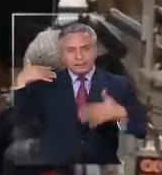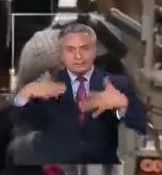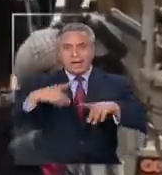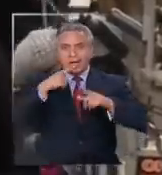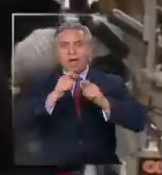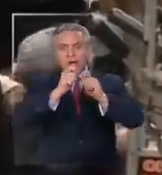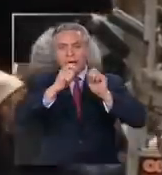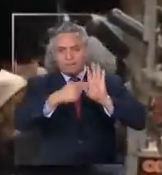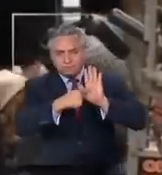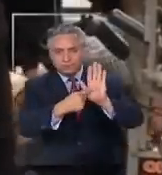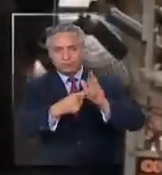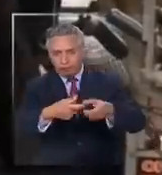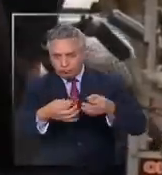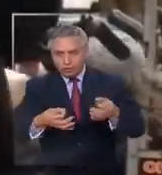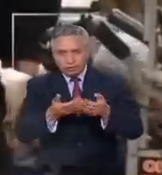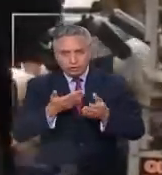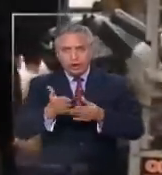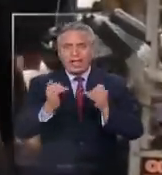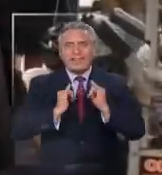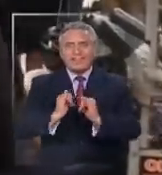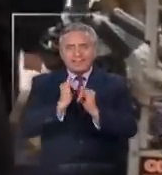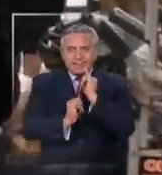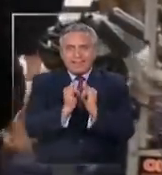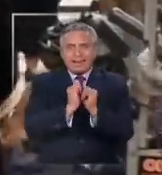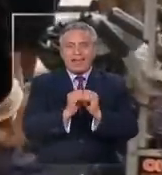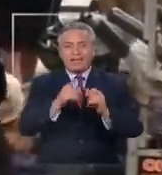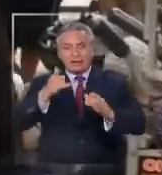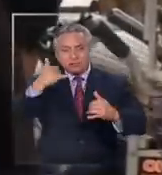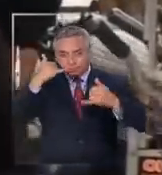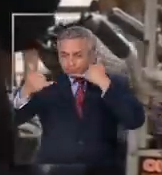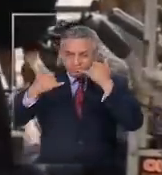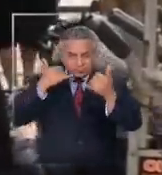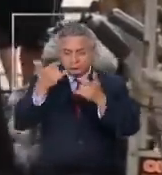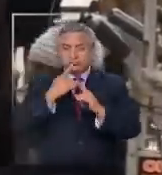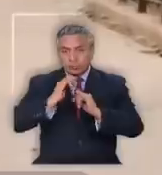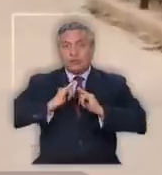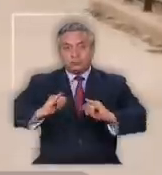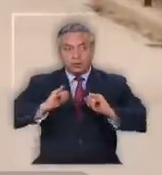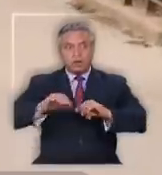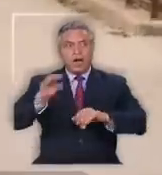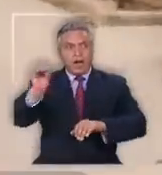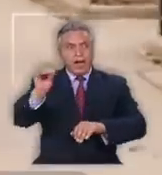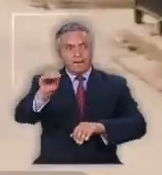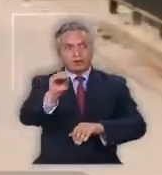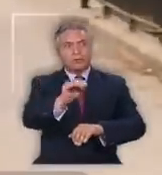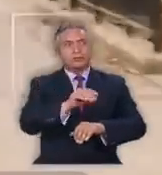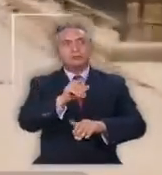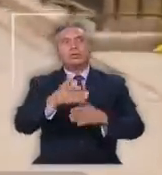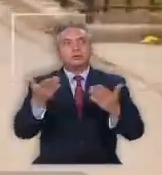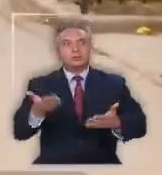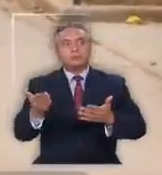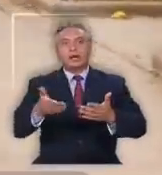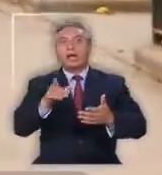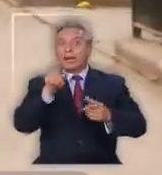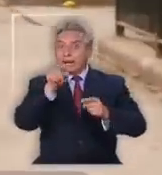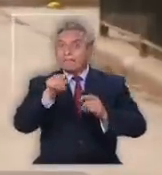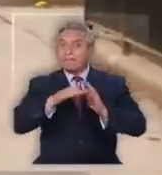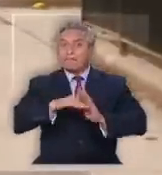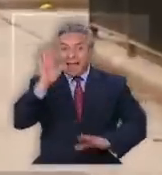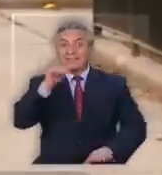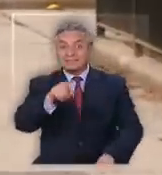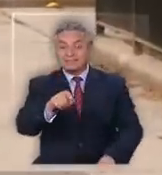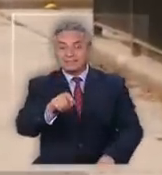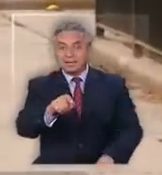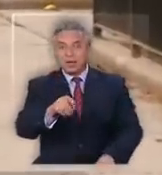campaña con folletos, información en internet y llamadas telefónicas, haciendo hincapié sobre todo en la comunidad